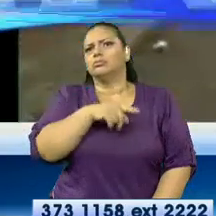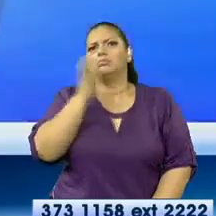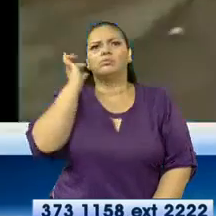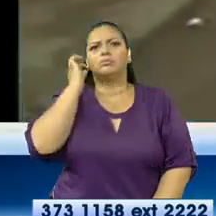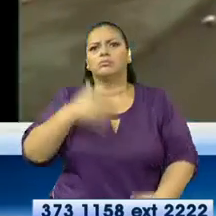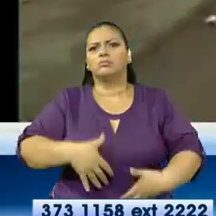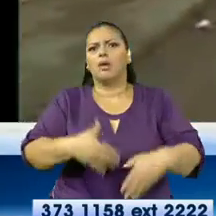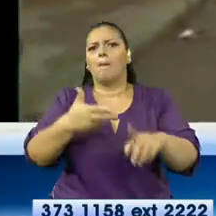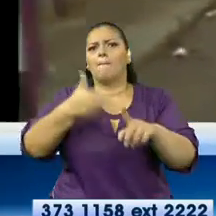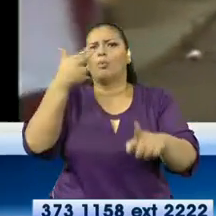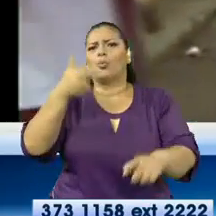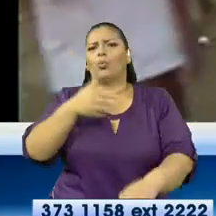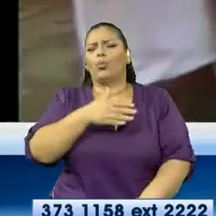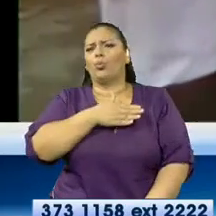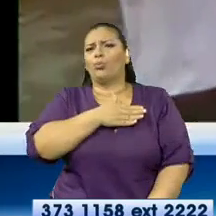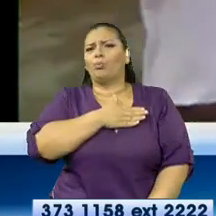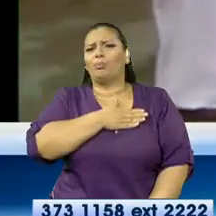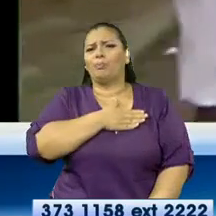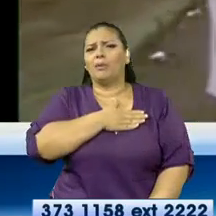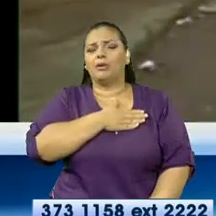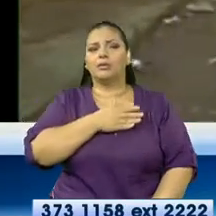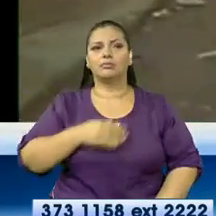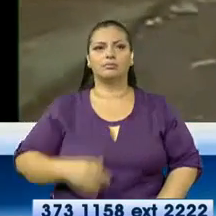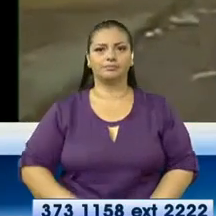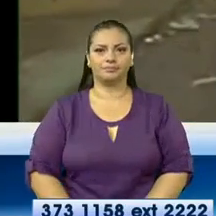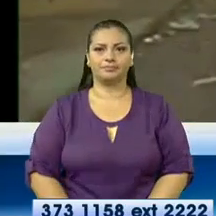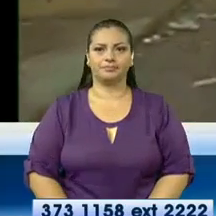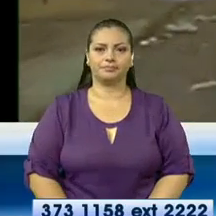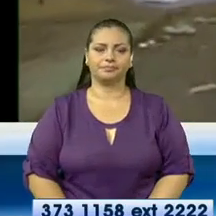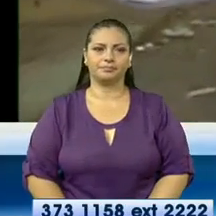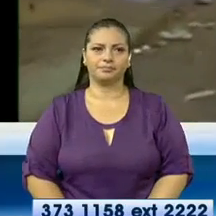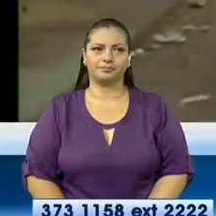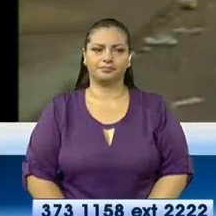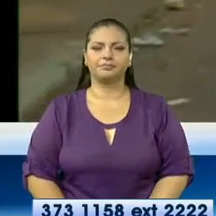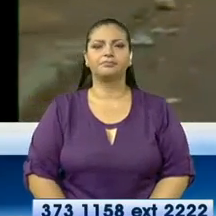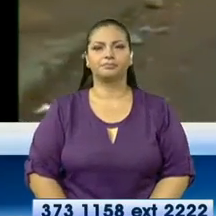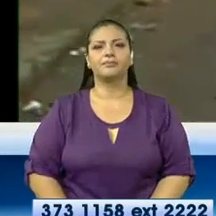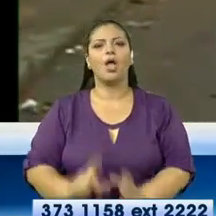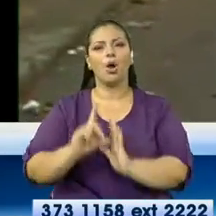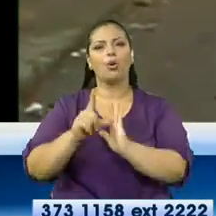y amigos televidentes, más datos, más información en el próximo enlace. Muy buenos días.